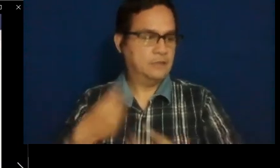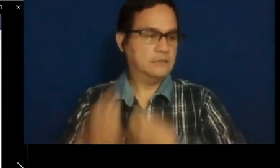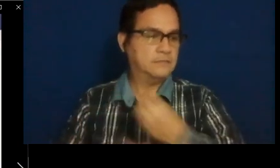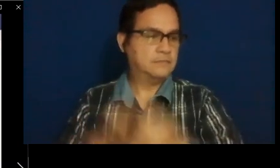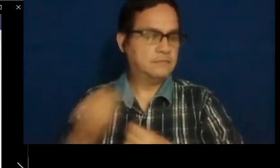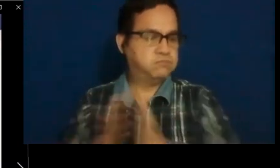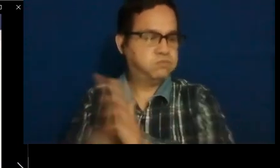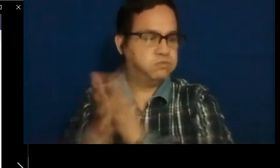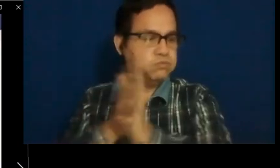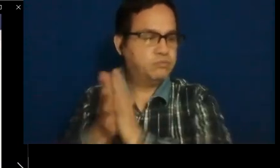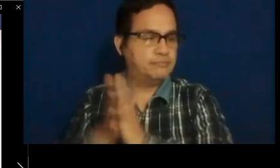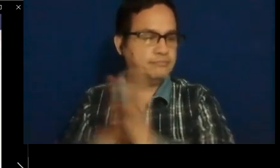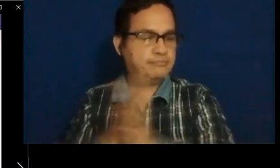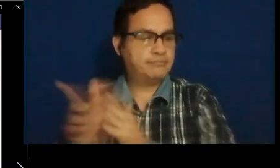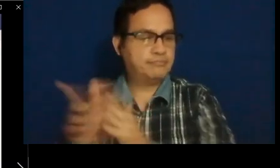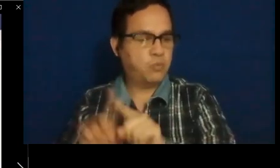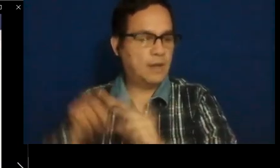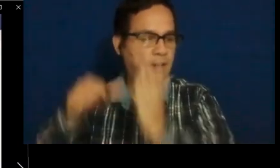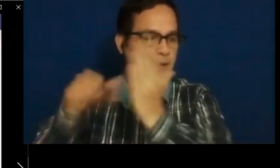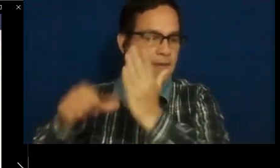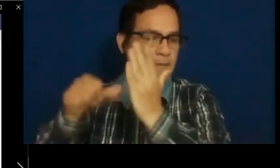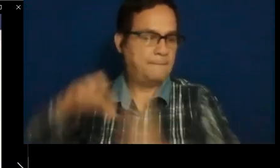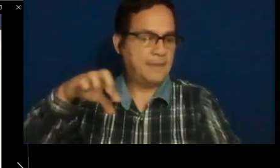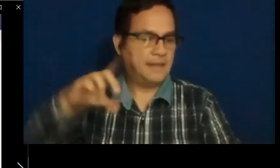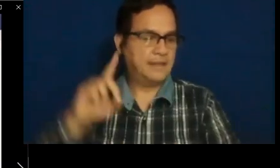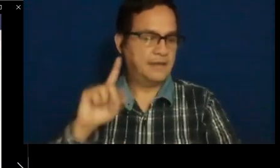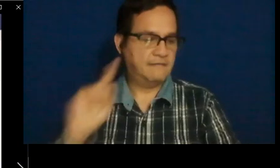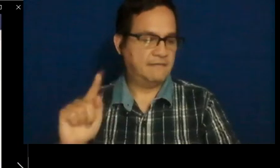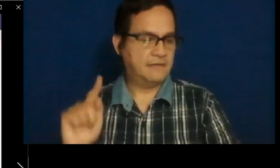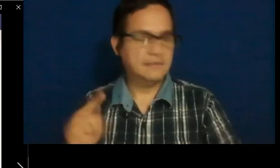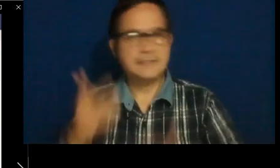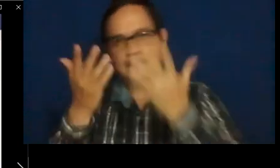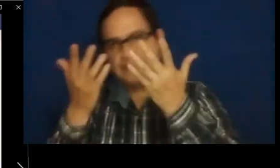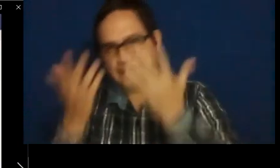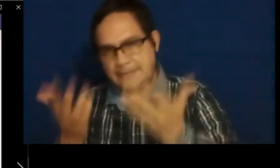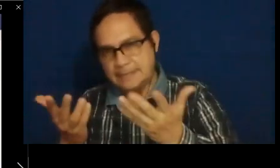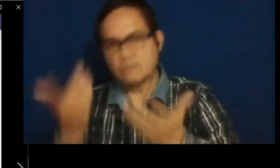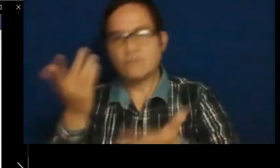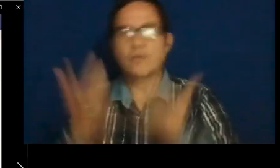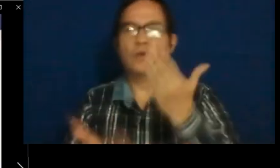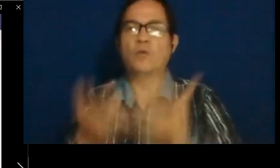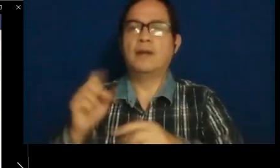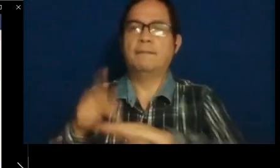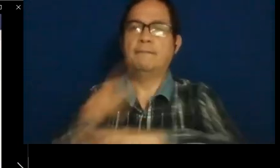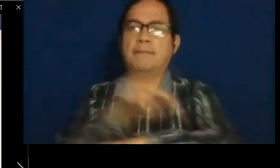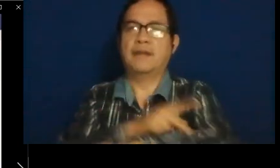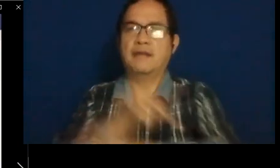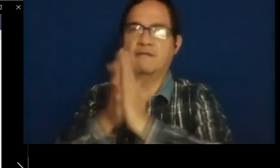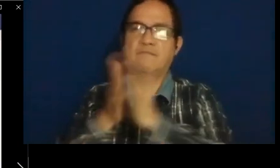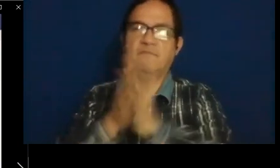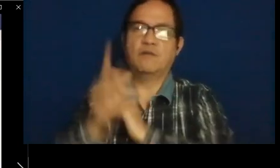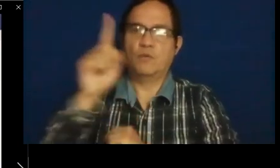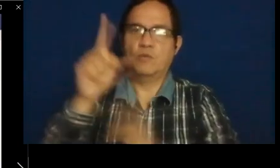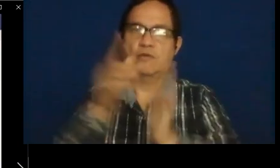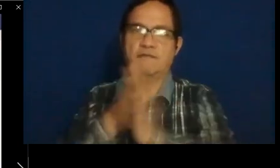un documento en PDF en donde va a aparecer primero el informe, el preinforme 1, luego el preinforme 2, luego